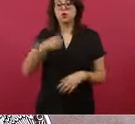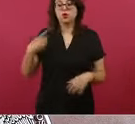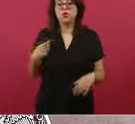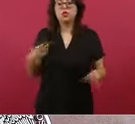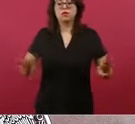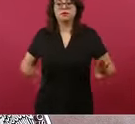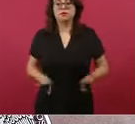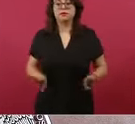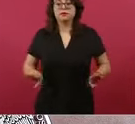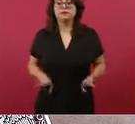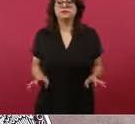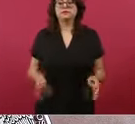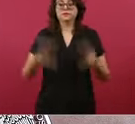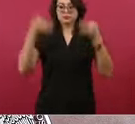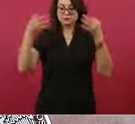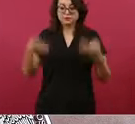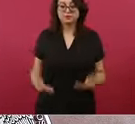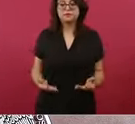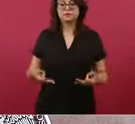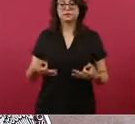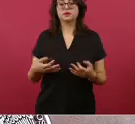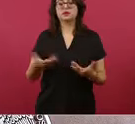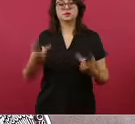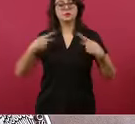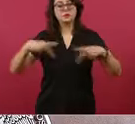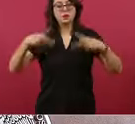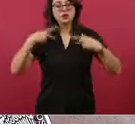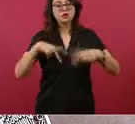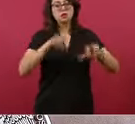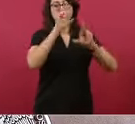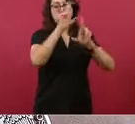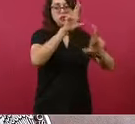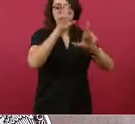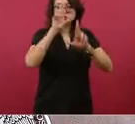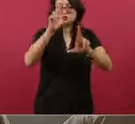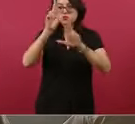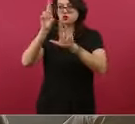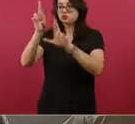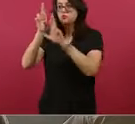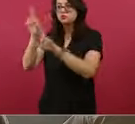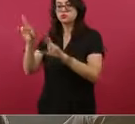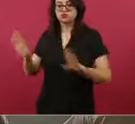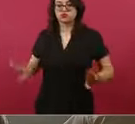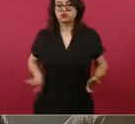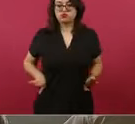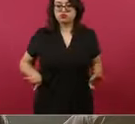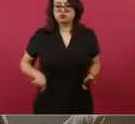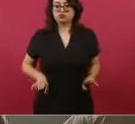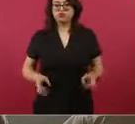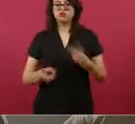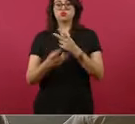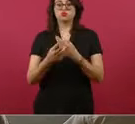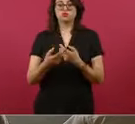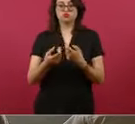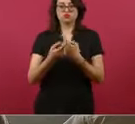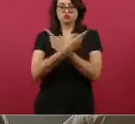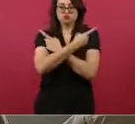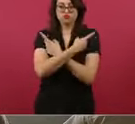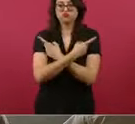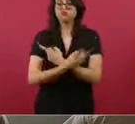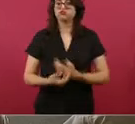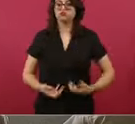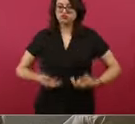las instituciones, respetar a las personas, manejarse con principios y valores